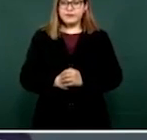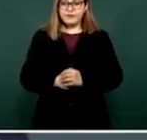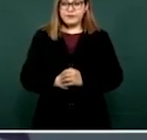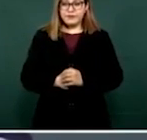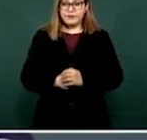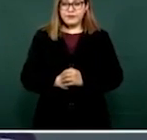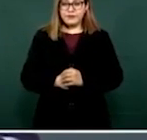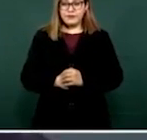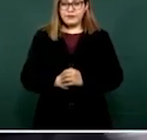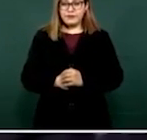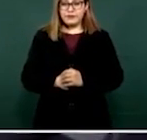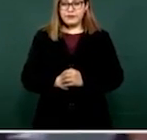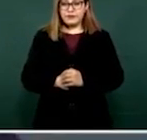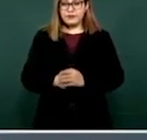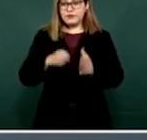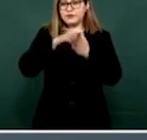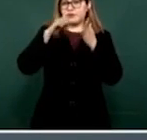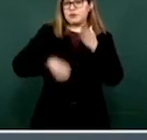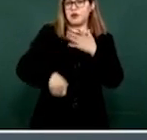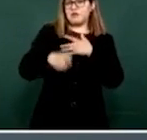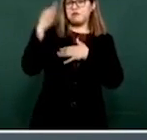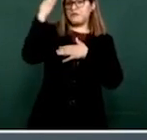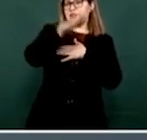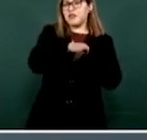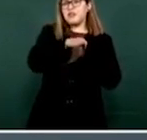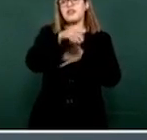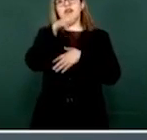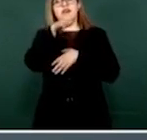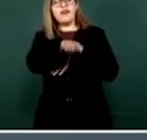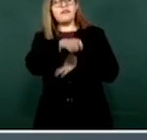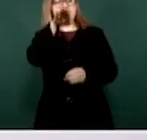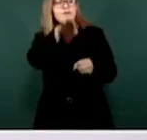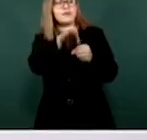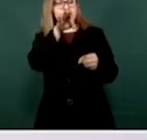de fraudes electorales,